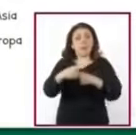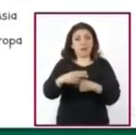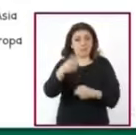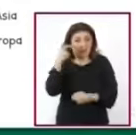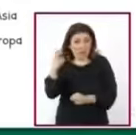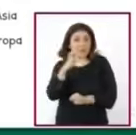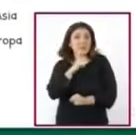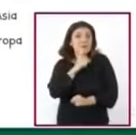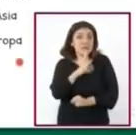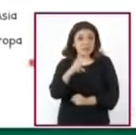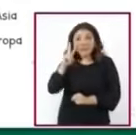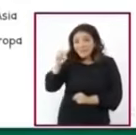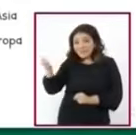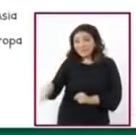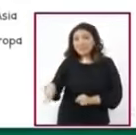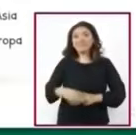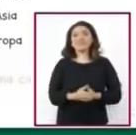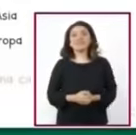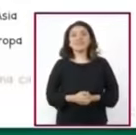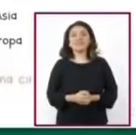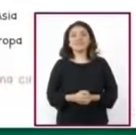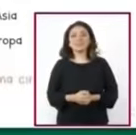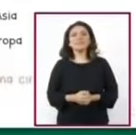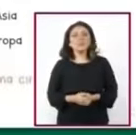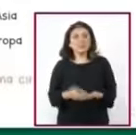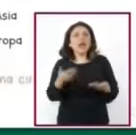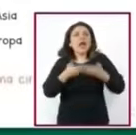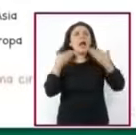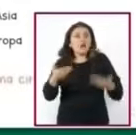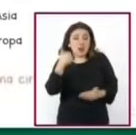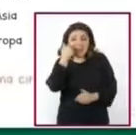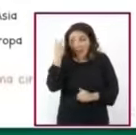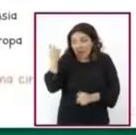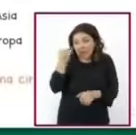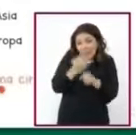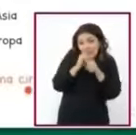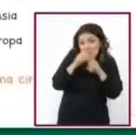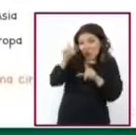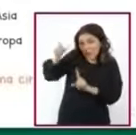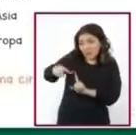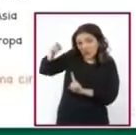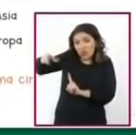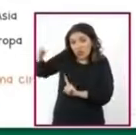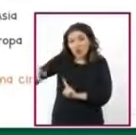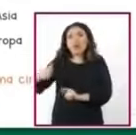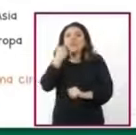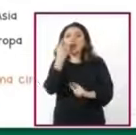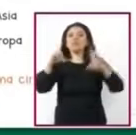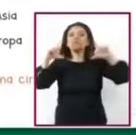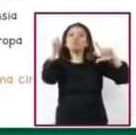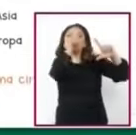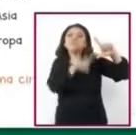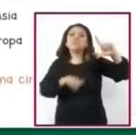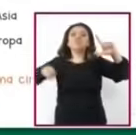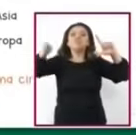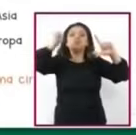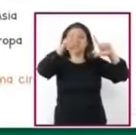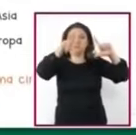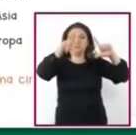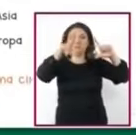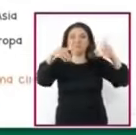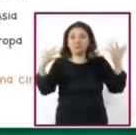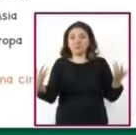los siguientes resultados. Se quiere realizar con estos datos un diagrama o